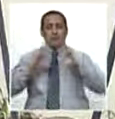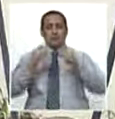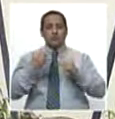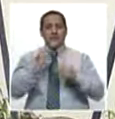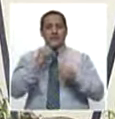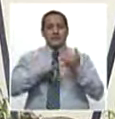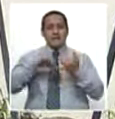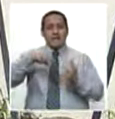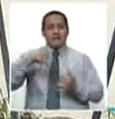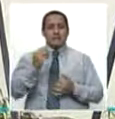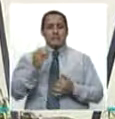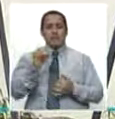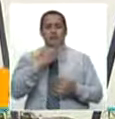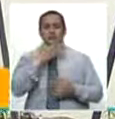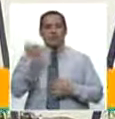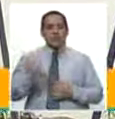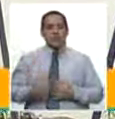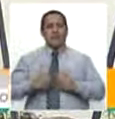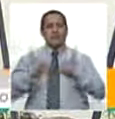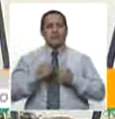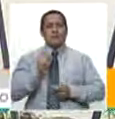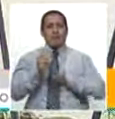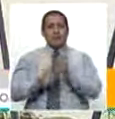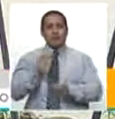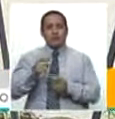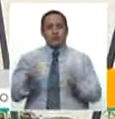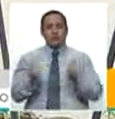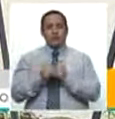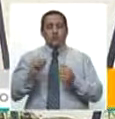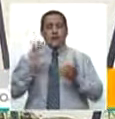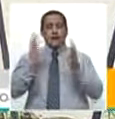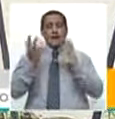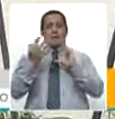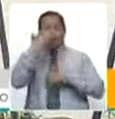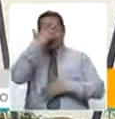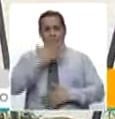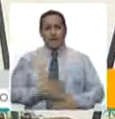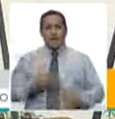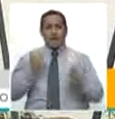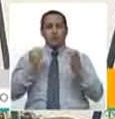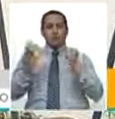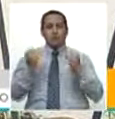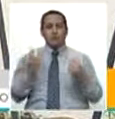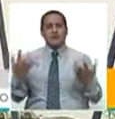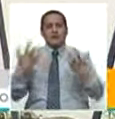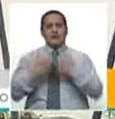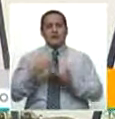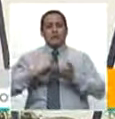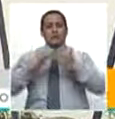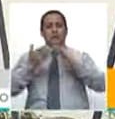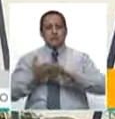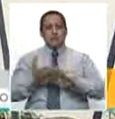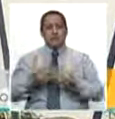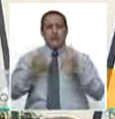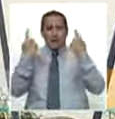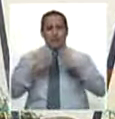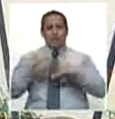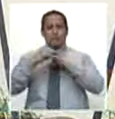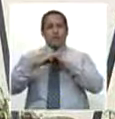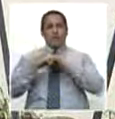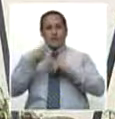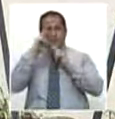asociación ASPAO Perú es mejorar la calidad de vida de las personas con trastornos de la espectra autista e integrados a la sociedad en condiciones